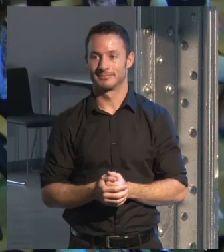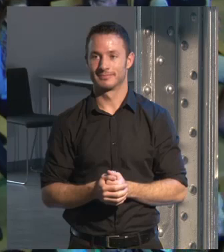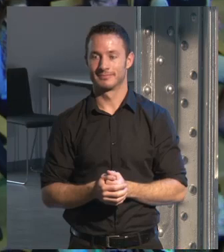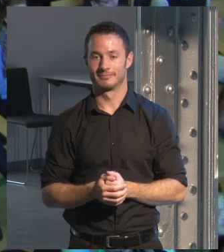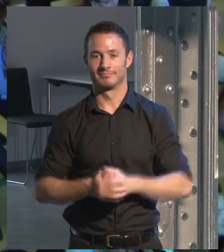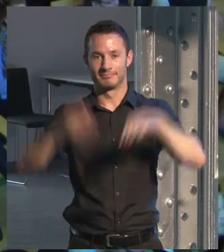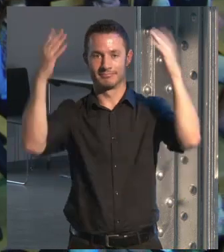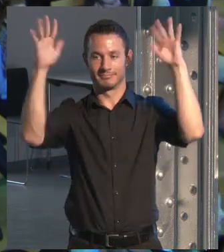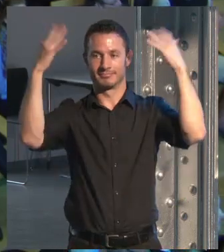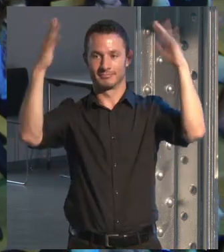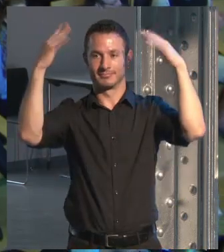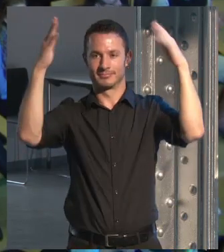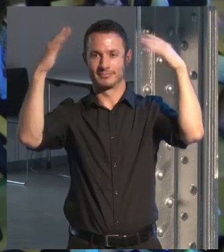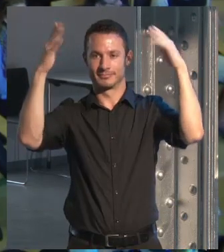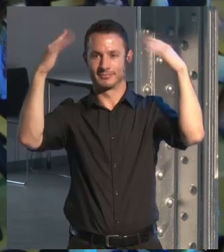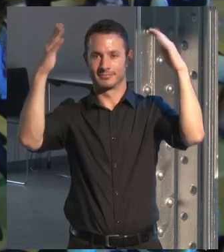Pues...